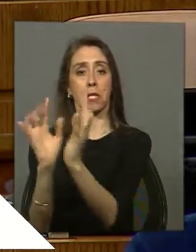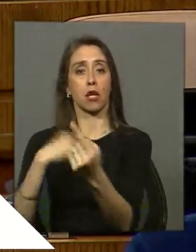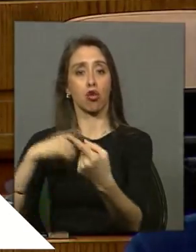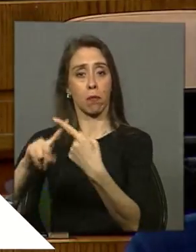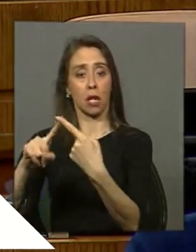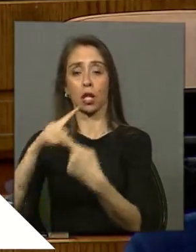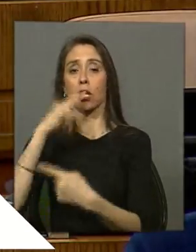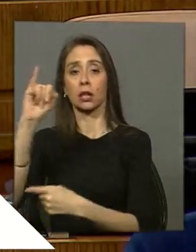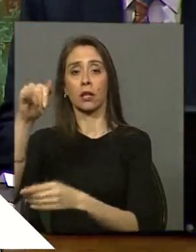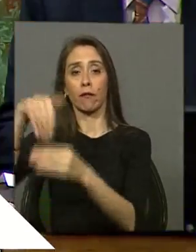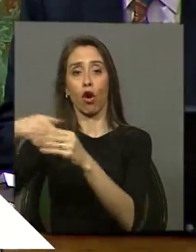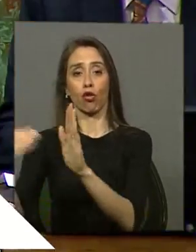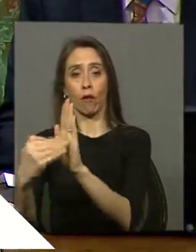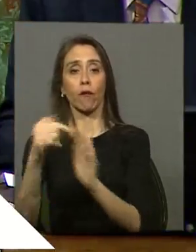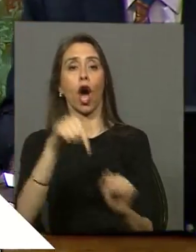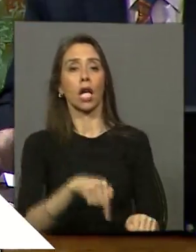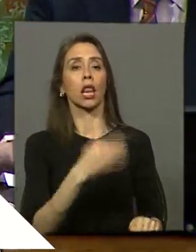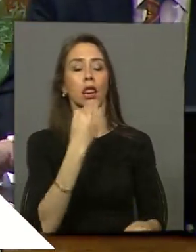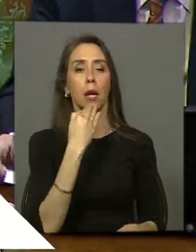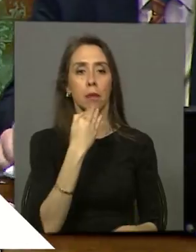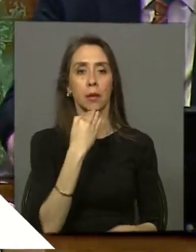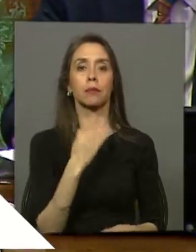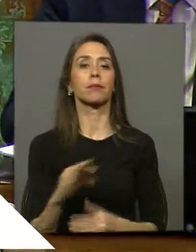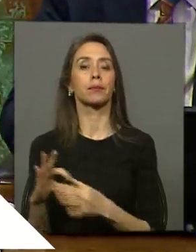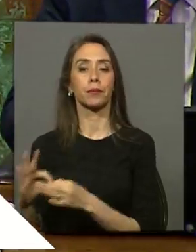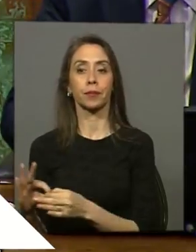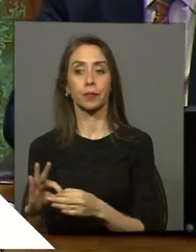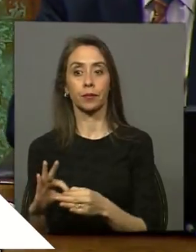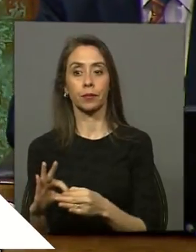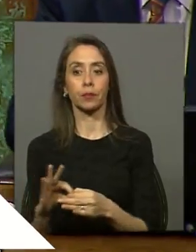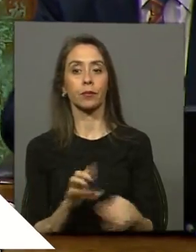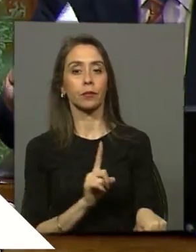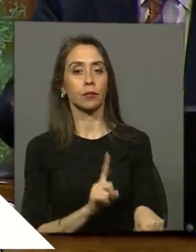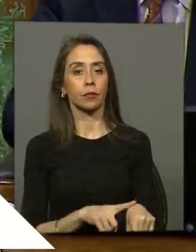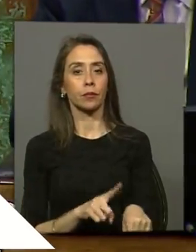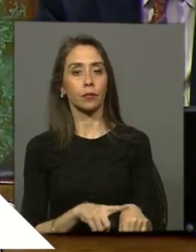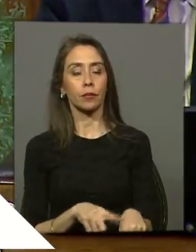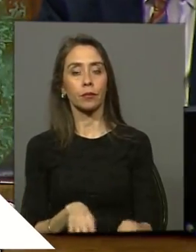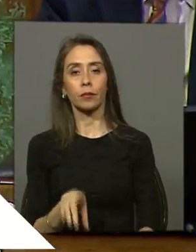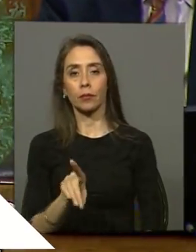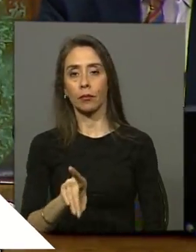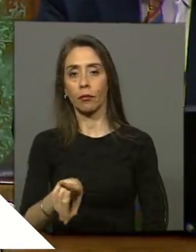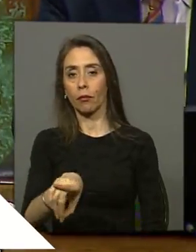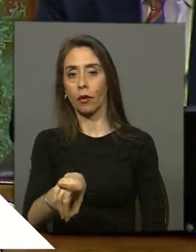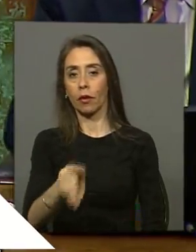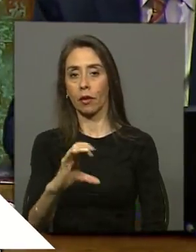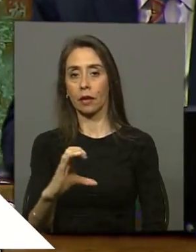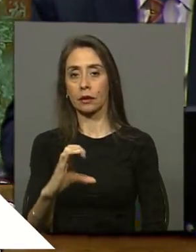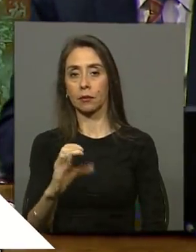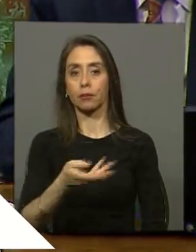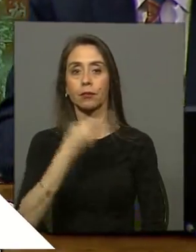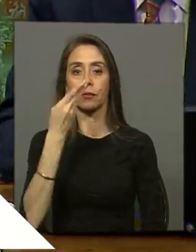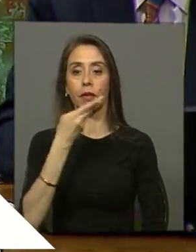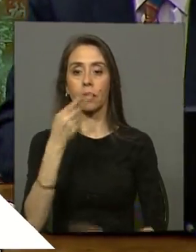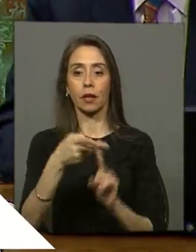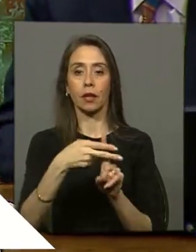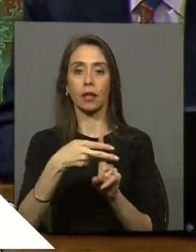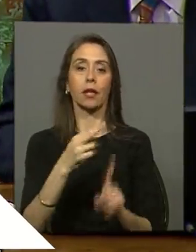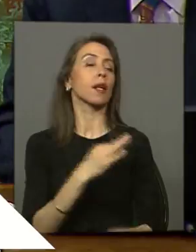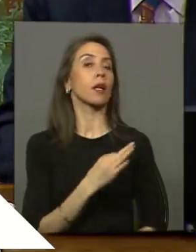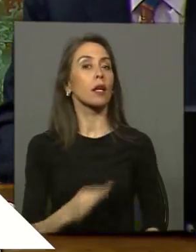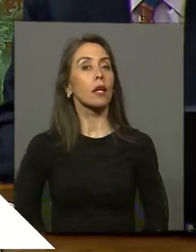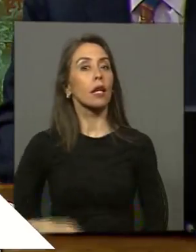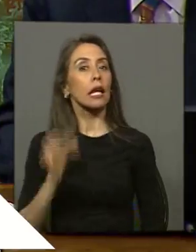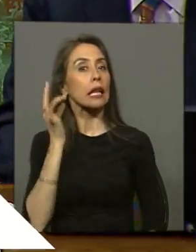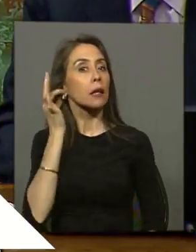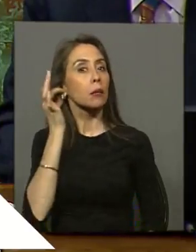gracias diputado Edwards en el tiempo de la bancada de la democracia cristiana tiene la palabra la diputada